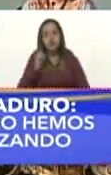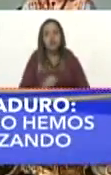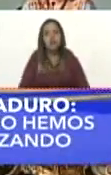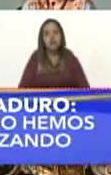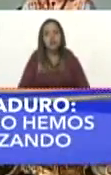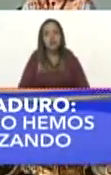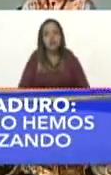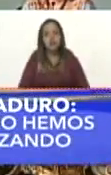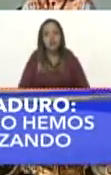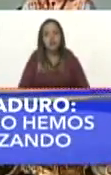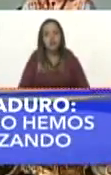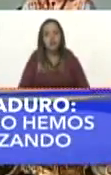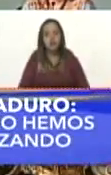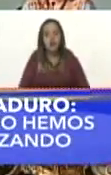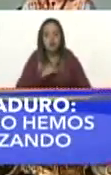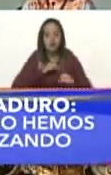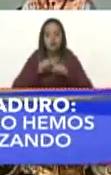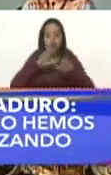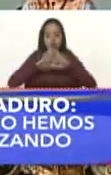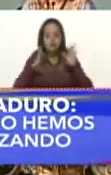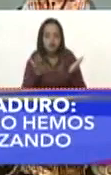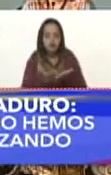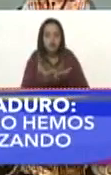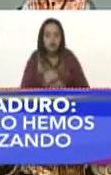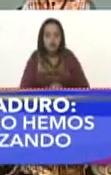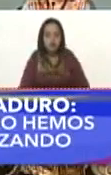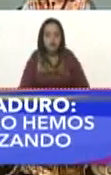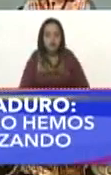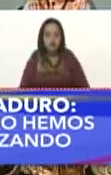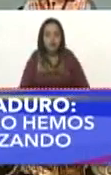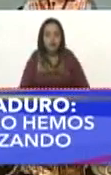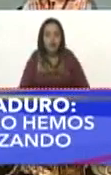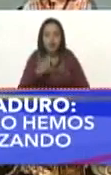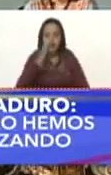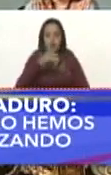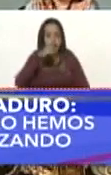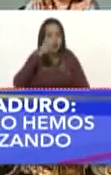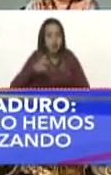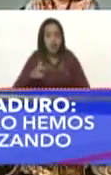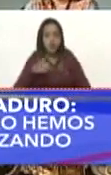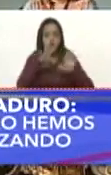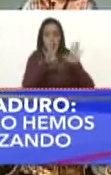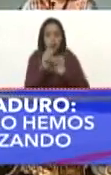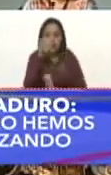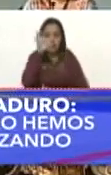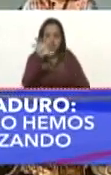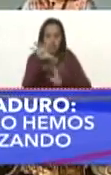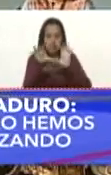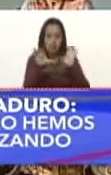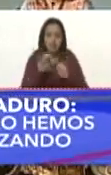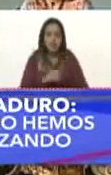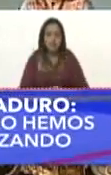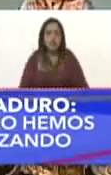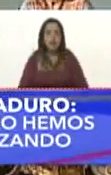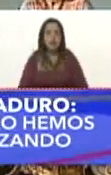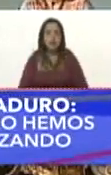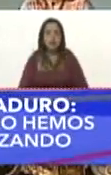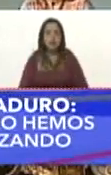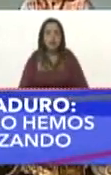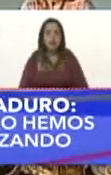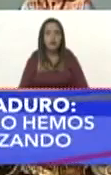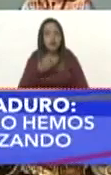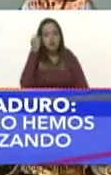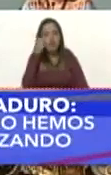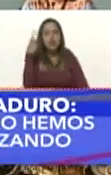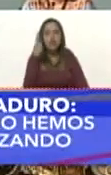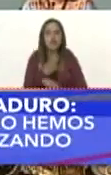Los movimientos afros del mundo nos vamos a reunir. Vienen delegados de 90 países. Yo creo que tenemos